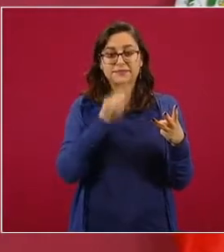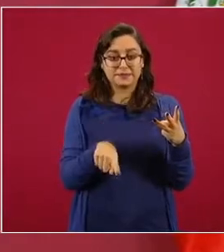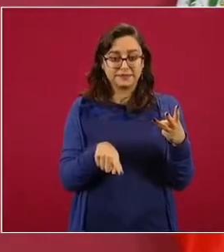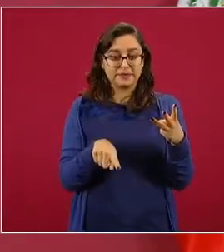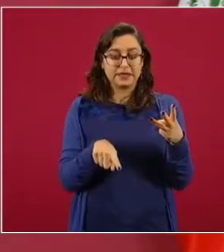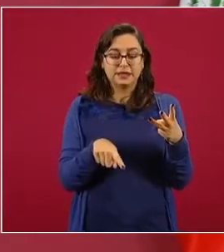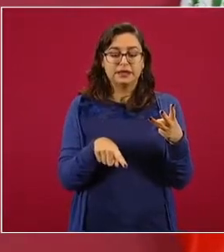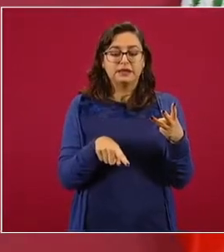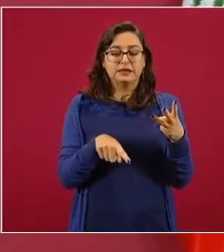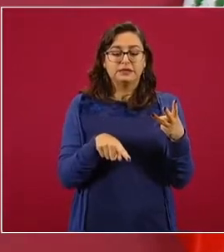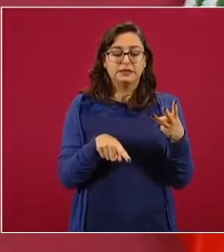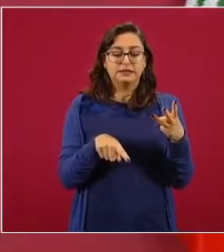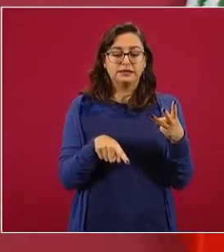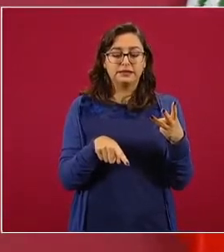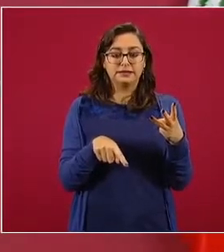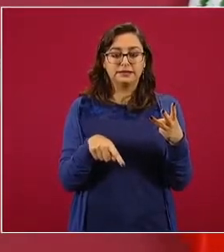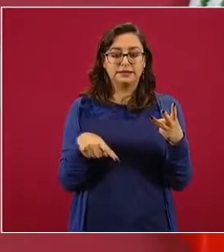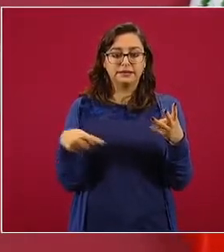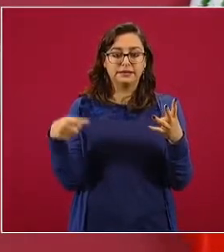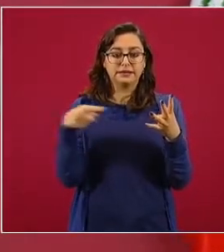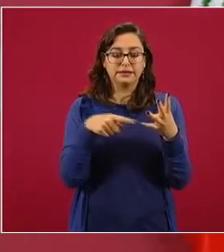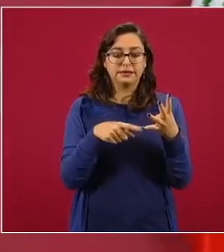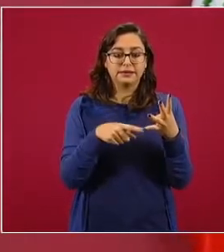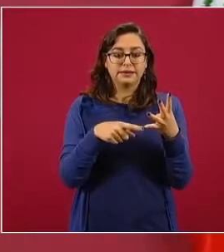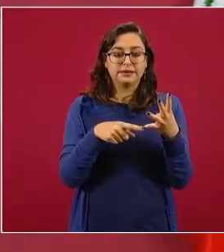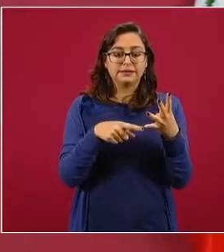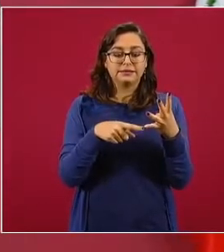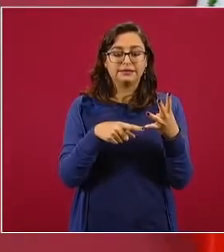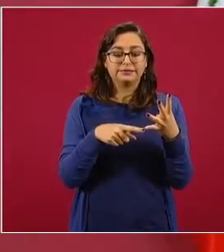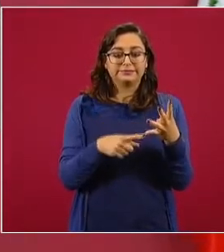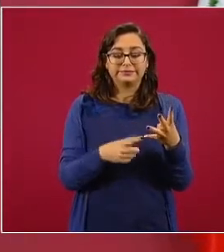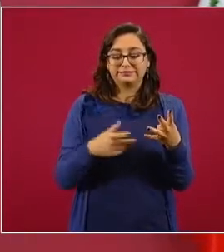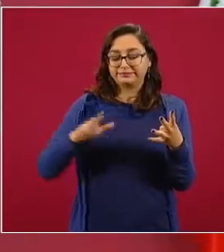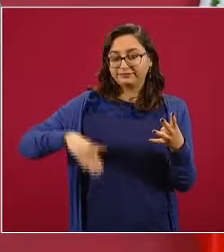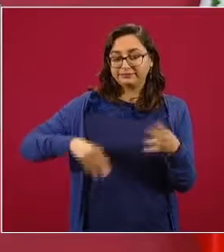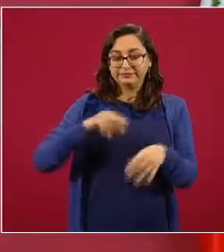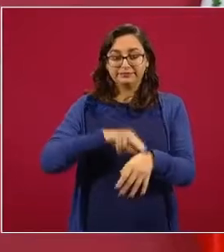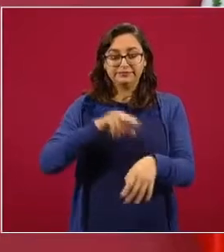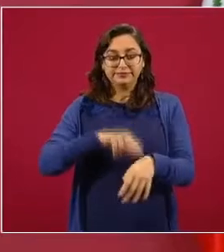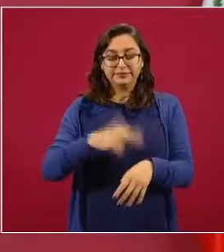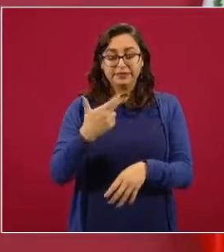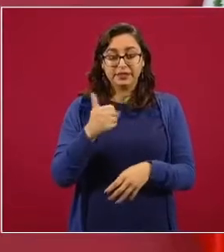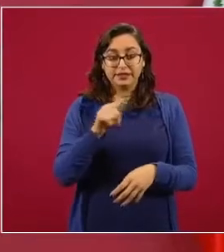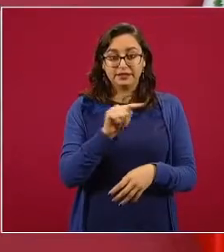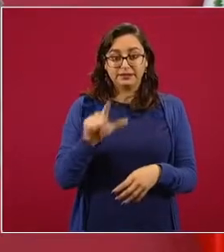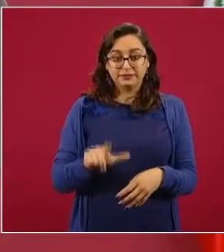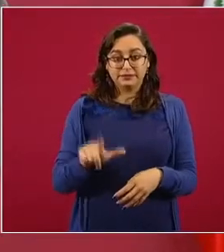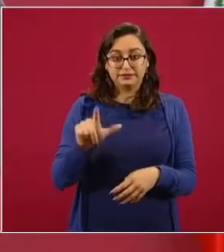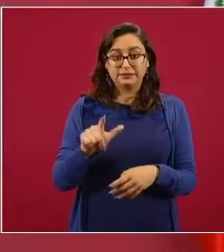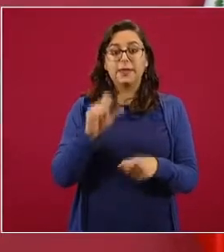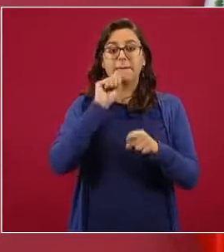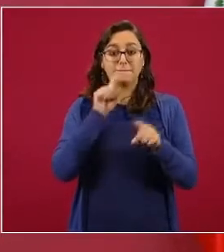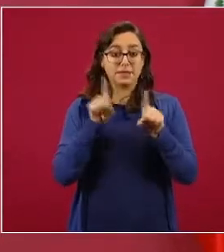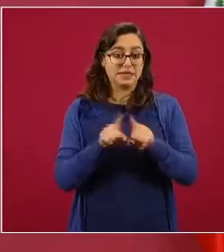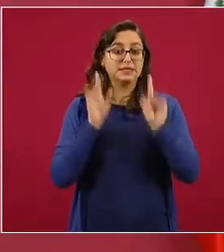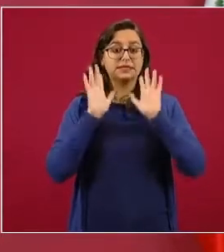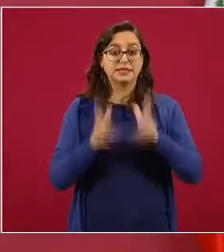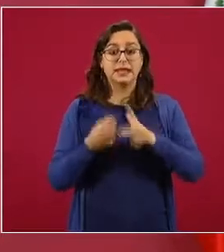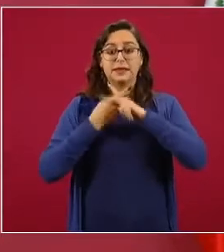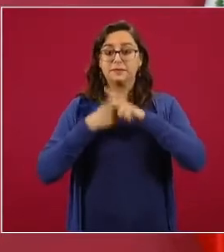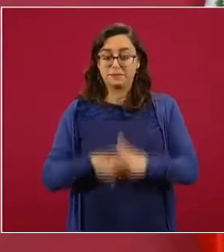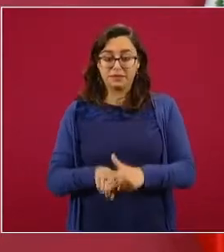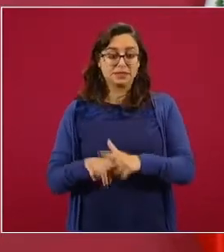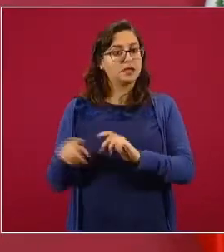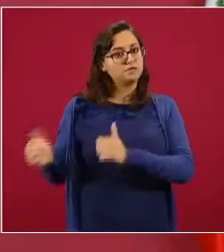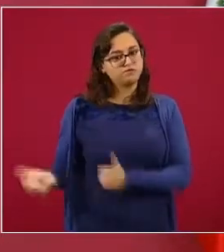Y como aquí lo mencionó el doctor Hugo López-Gatell, se está desplazando una